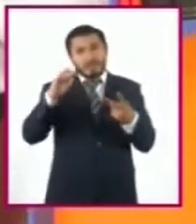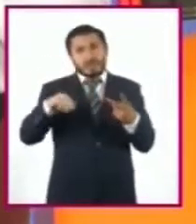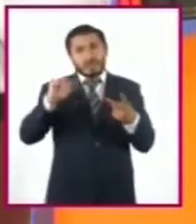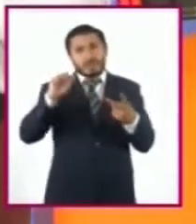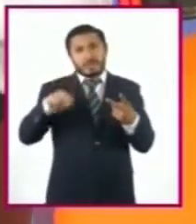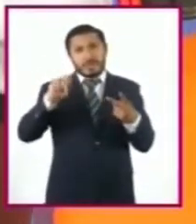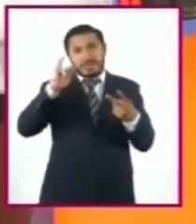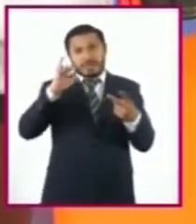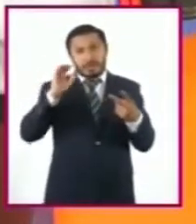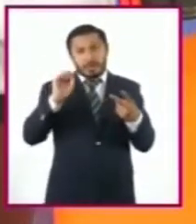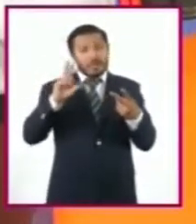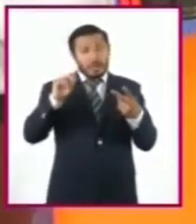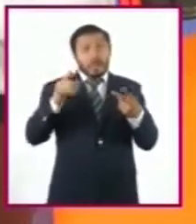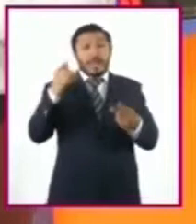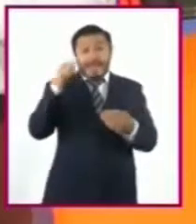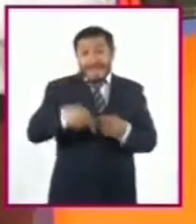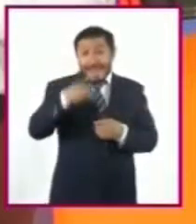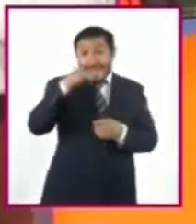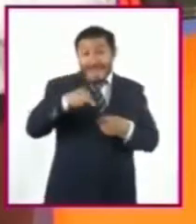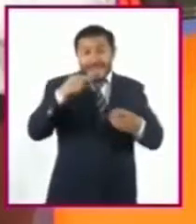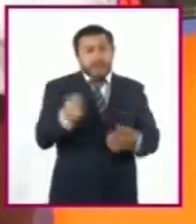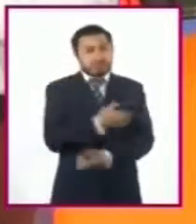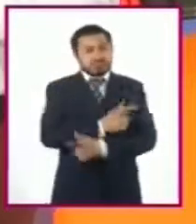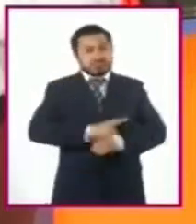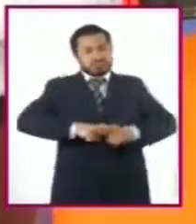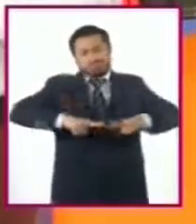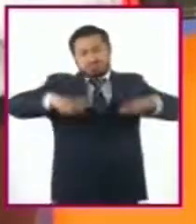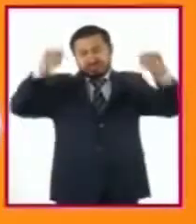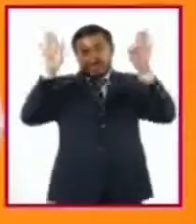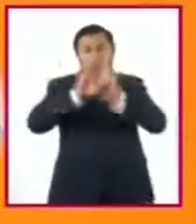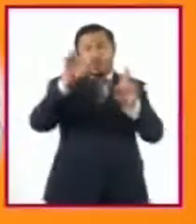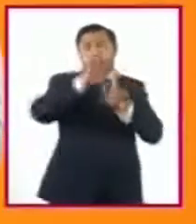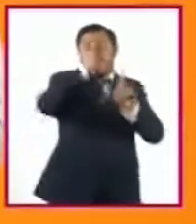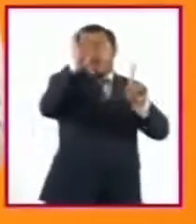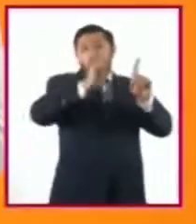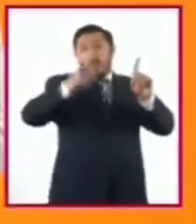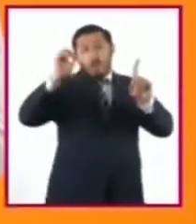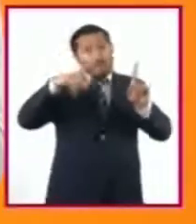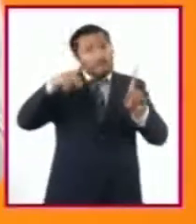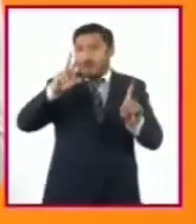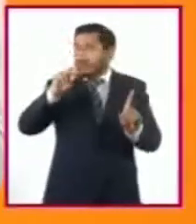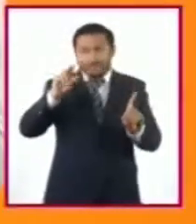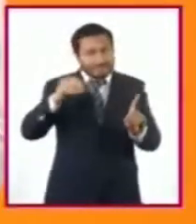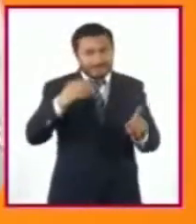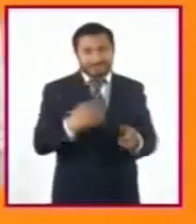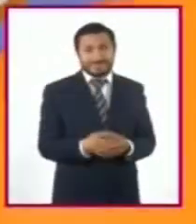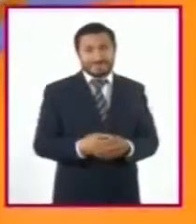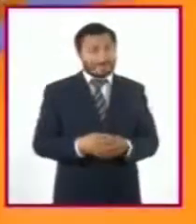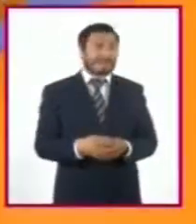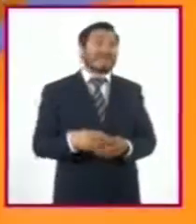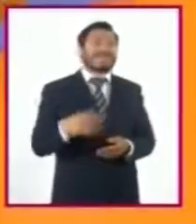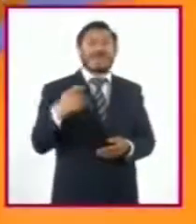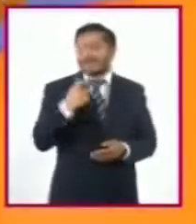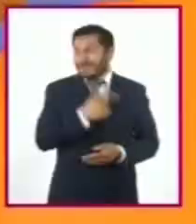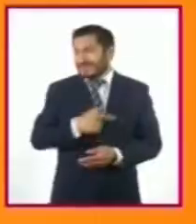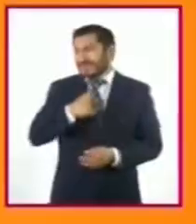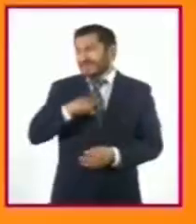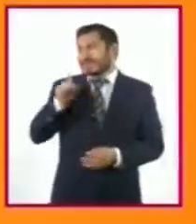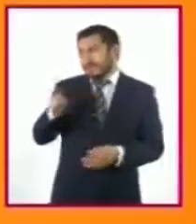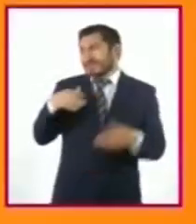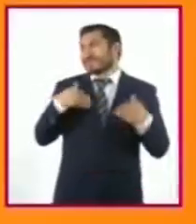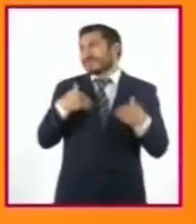que deja fluir las palabras como si fuera desordenado, pero no. Me alegra escuchar eso, porque quiere decir que